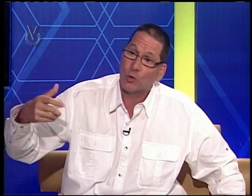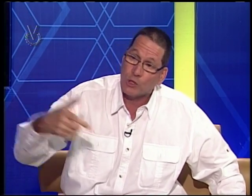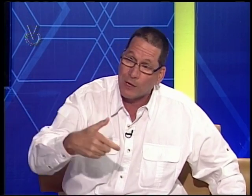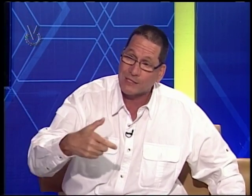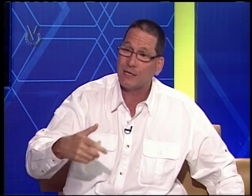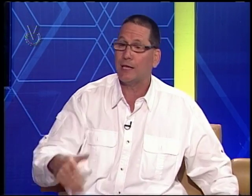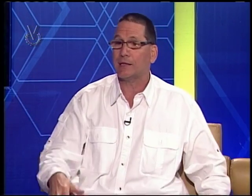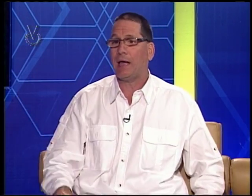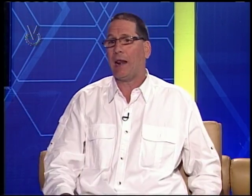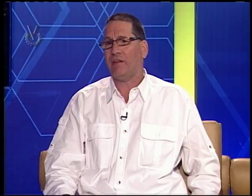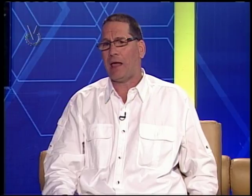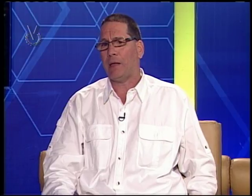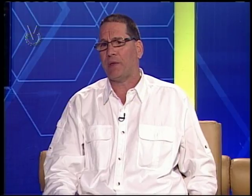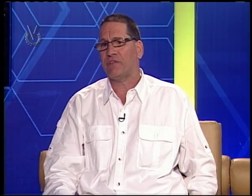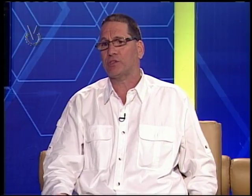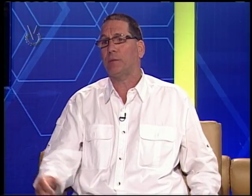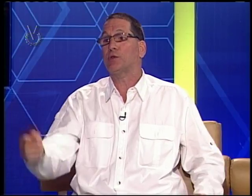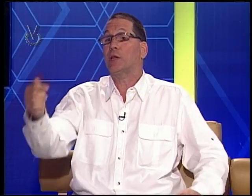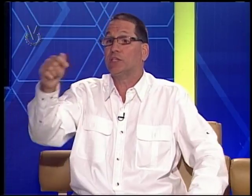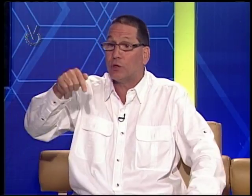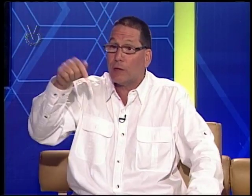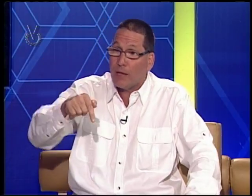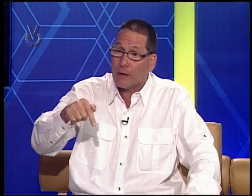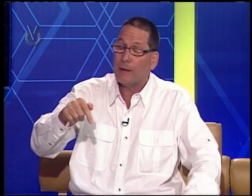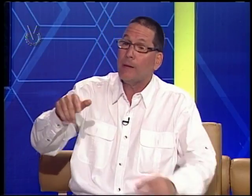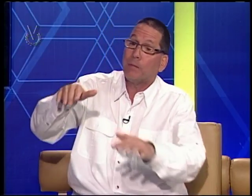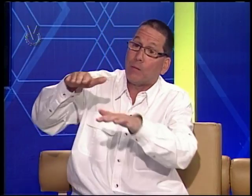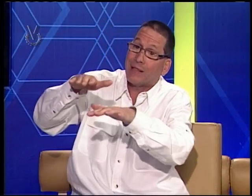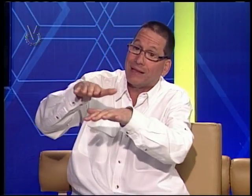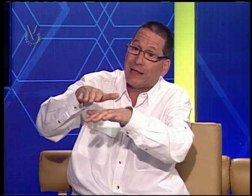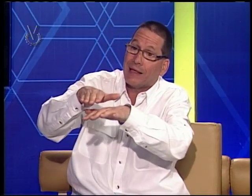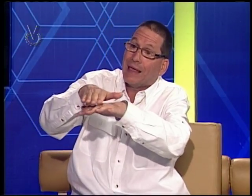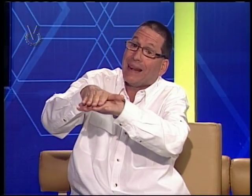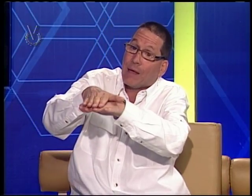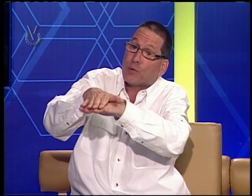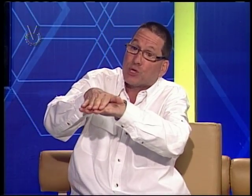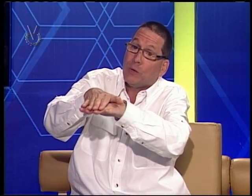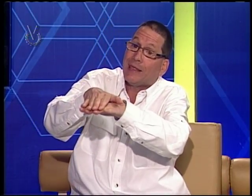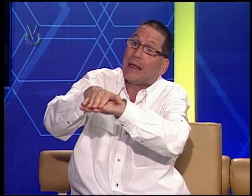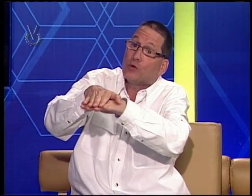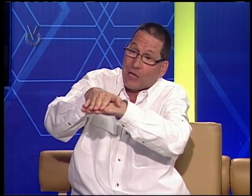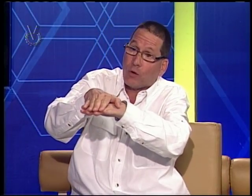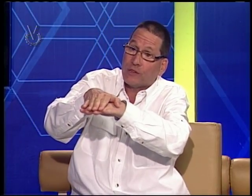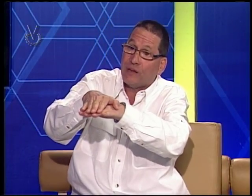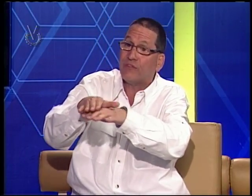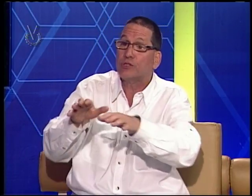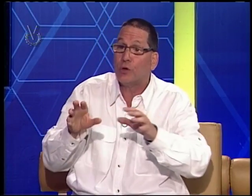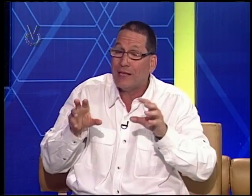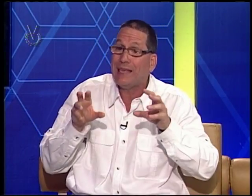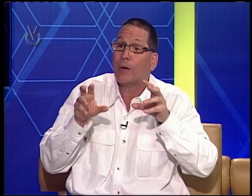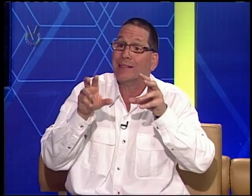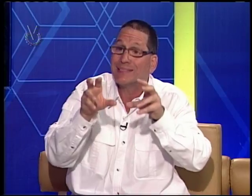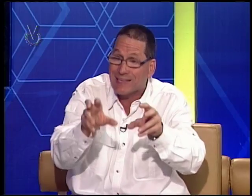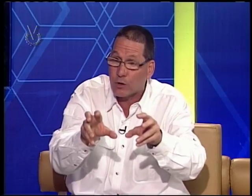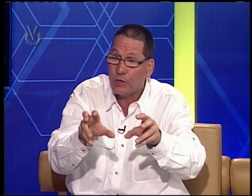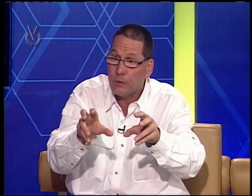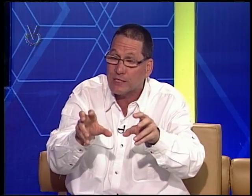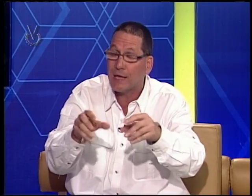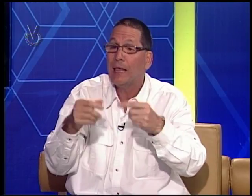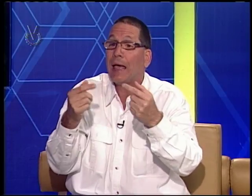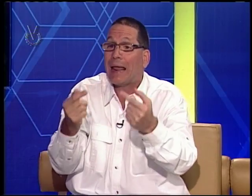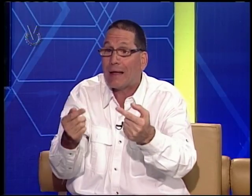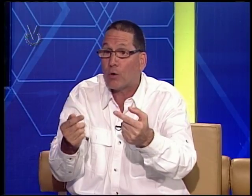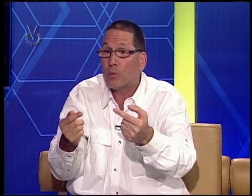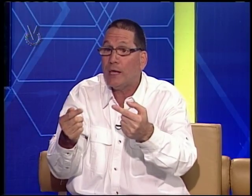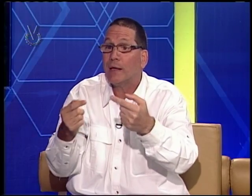el combustible que se le inyecta a la hiperinflación en Venezuela, sino también vamos a tener la posibilidad de luchar contra la inflación y abastecer con